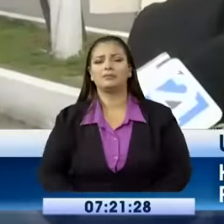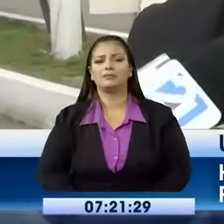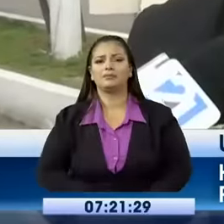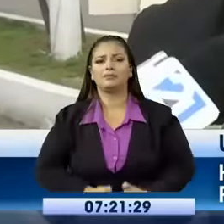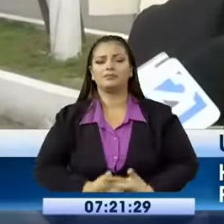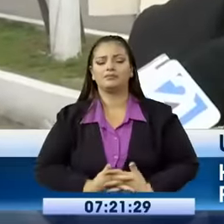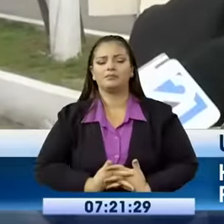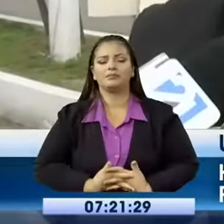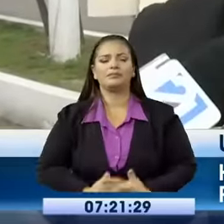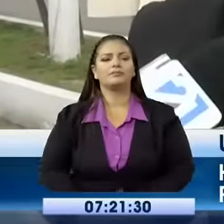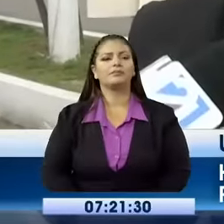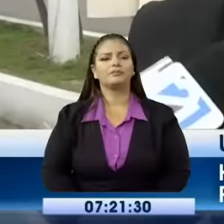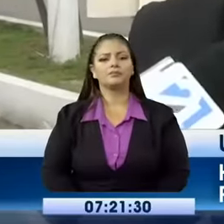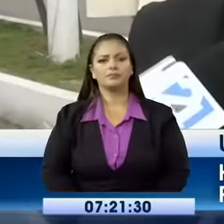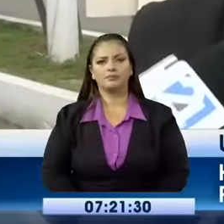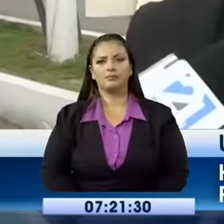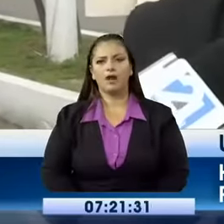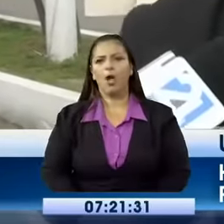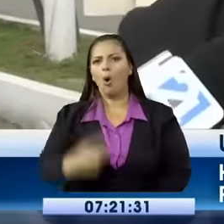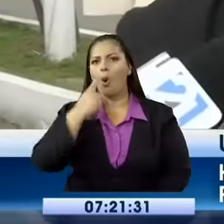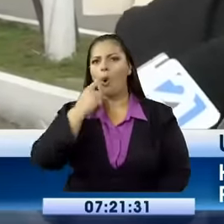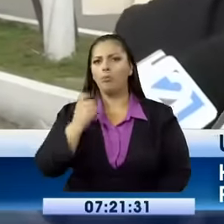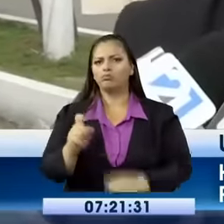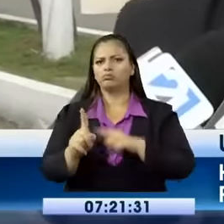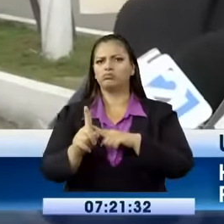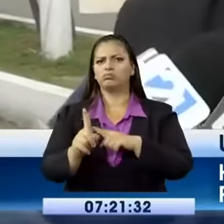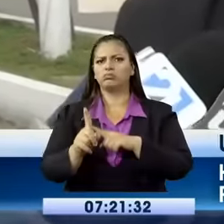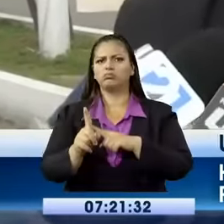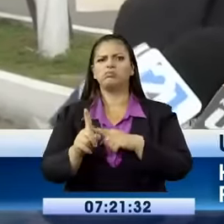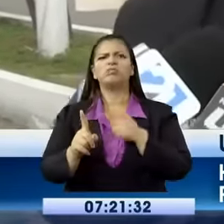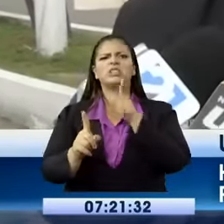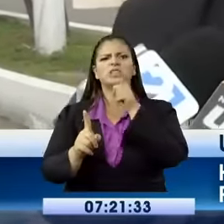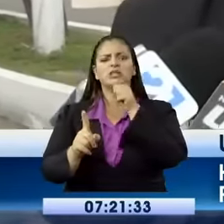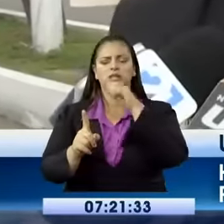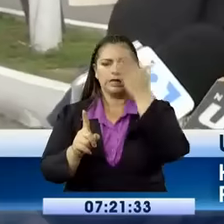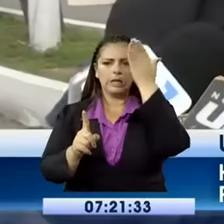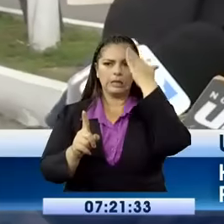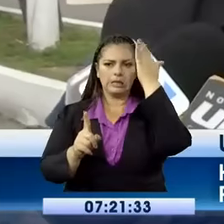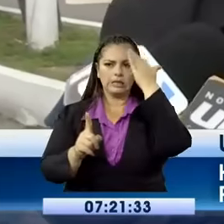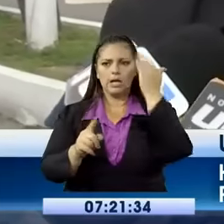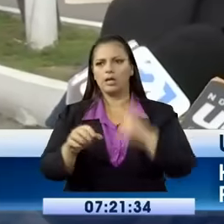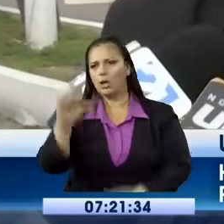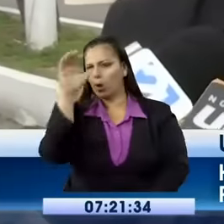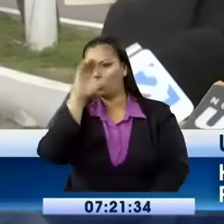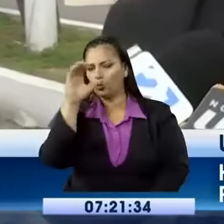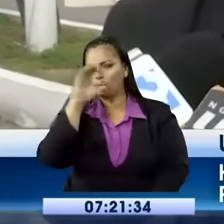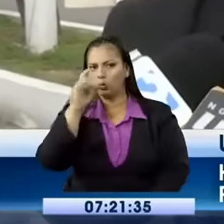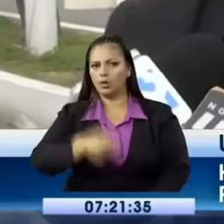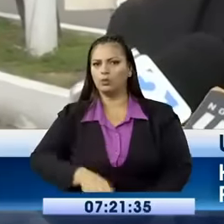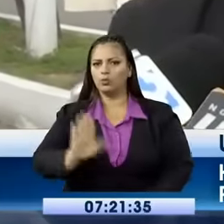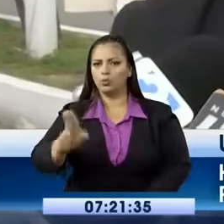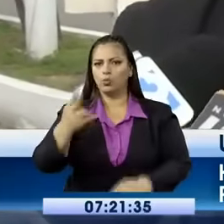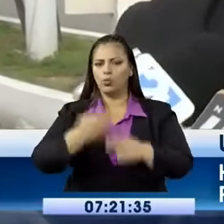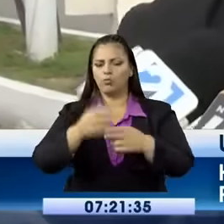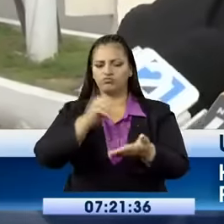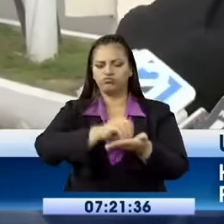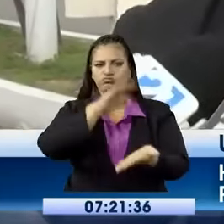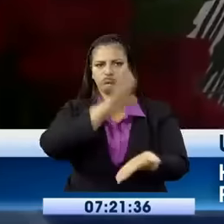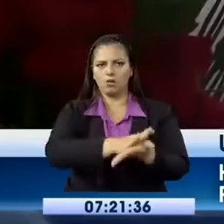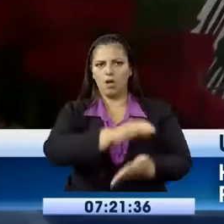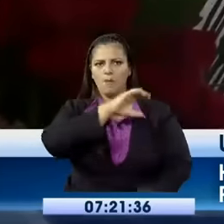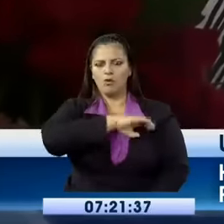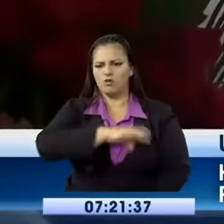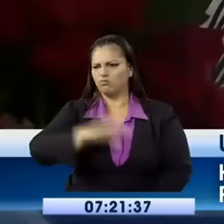identificado esta persona se seguirá trabajando para que esta persona sea ingresada dentro de la lista de los más buscados dentro de la